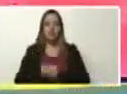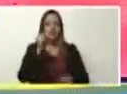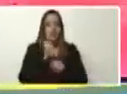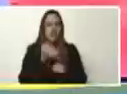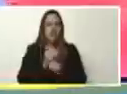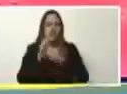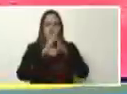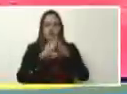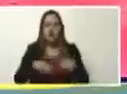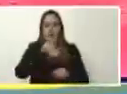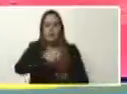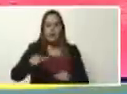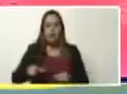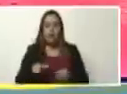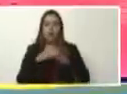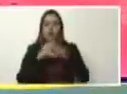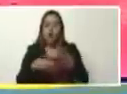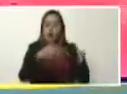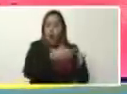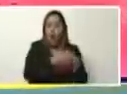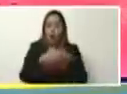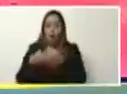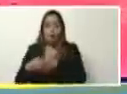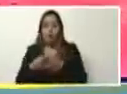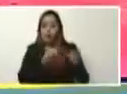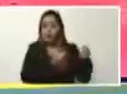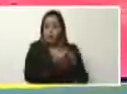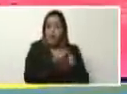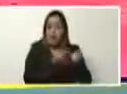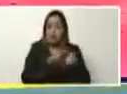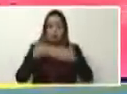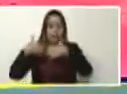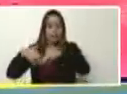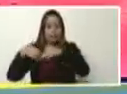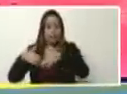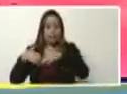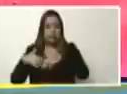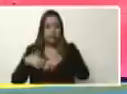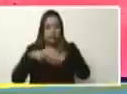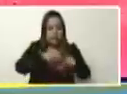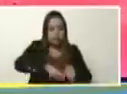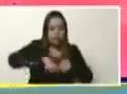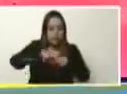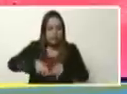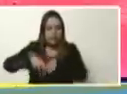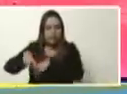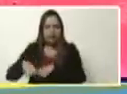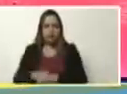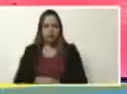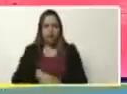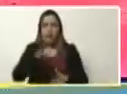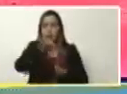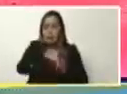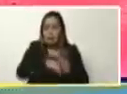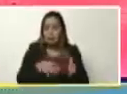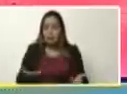de todos los sectores comerciales, industriales, agroindustriales, agrícolas,